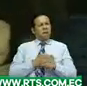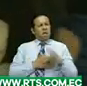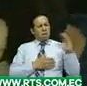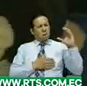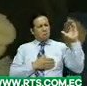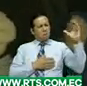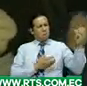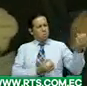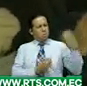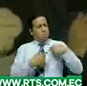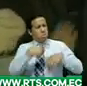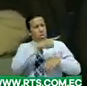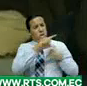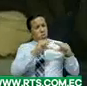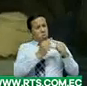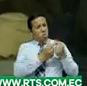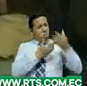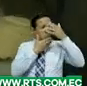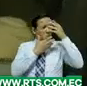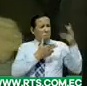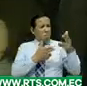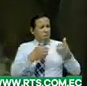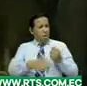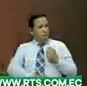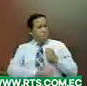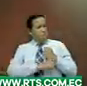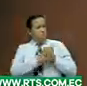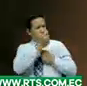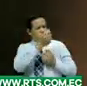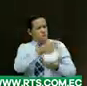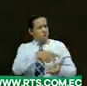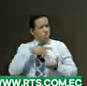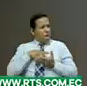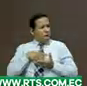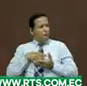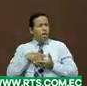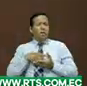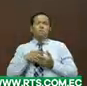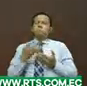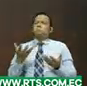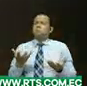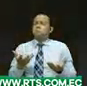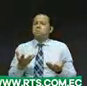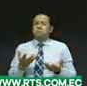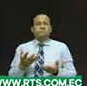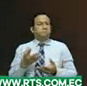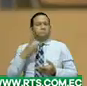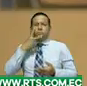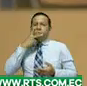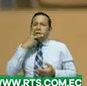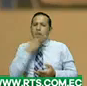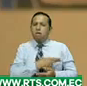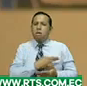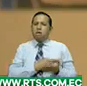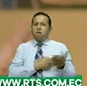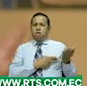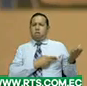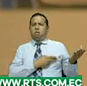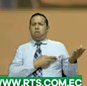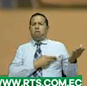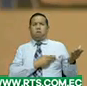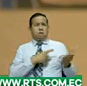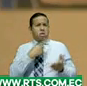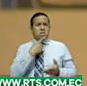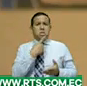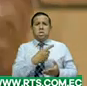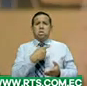Nacional de Colombia, el ELN, a su campaña electoral. Deploro la burda mentira sobre la intención de otorgar un préstamo